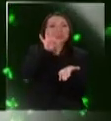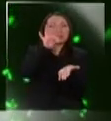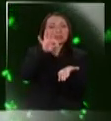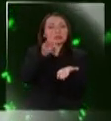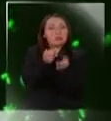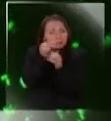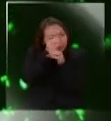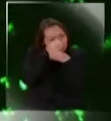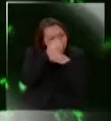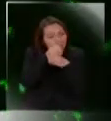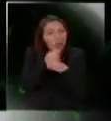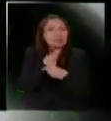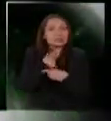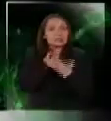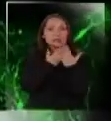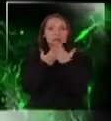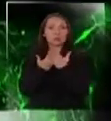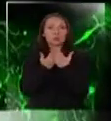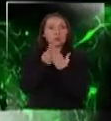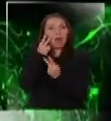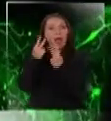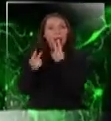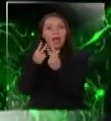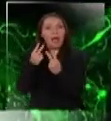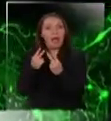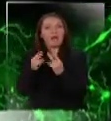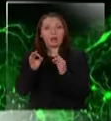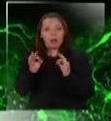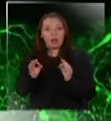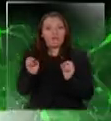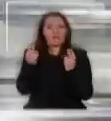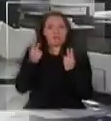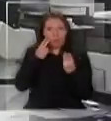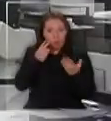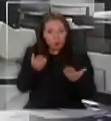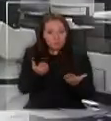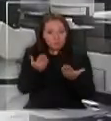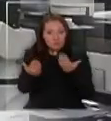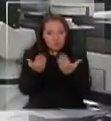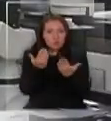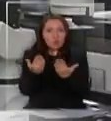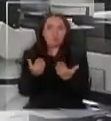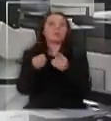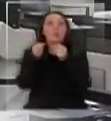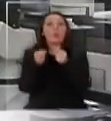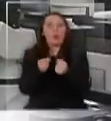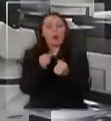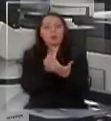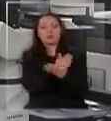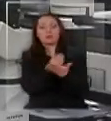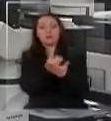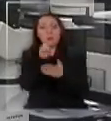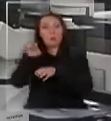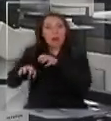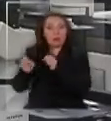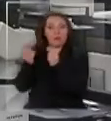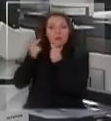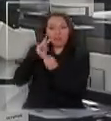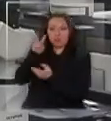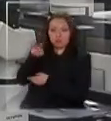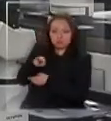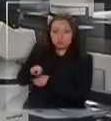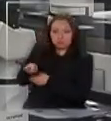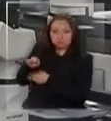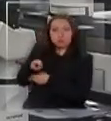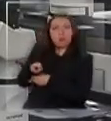los científicos deseaban estudiar y verlas en vivo y en directo. Podía examinar un animal vivo, y